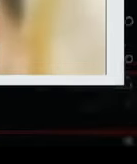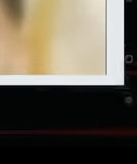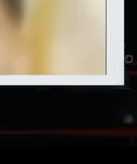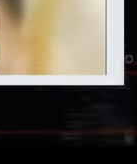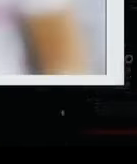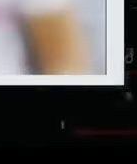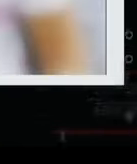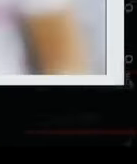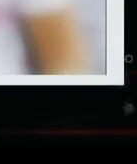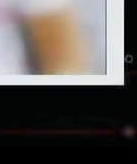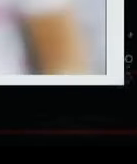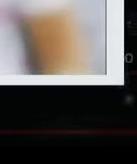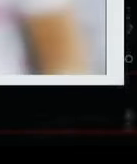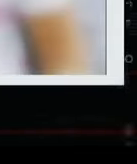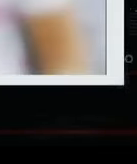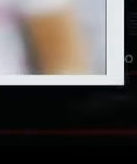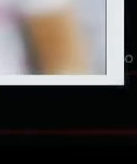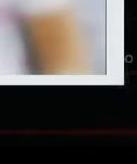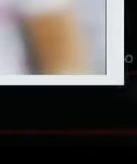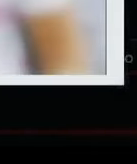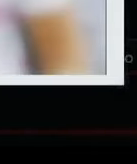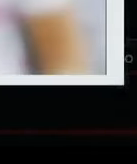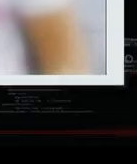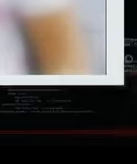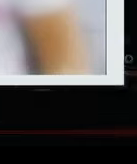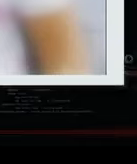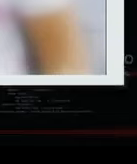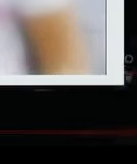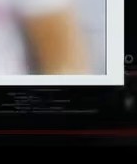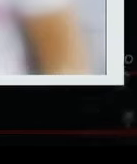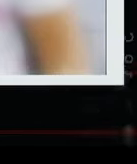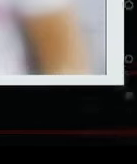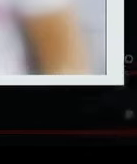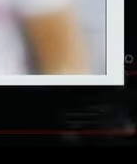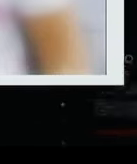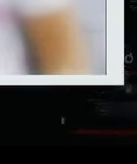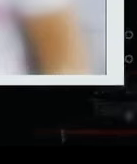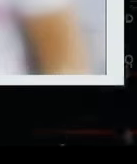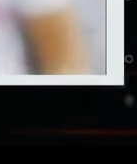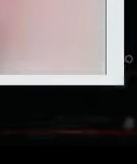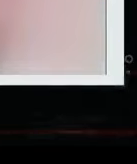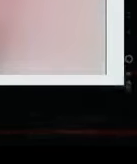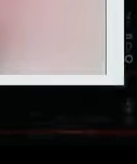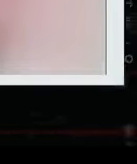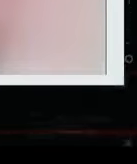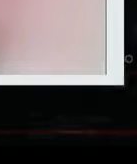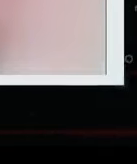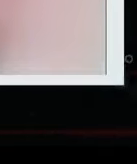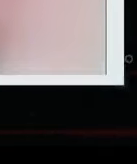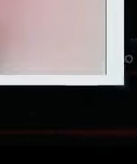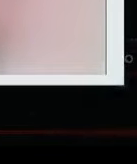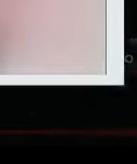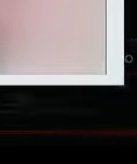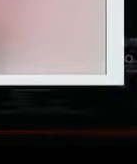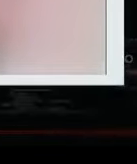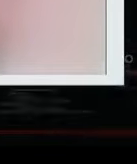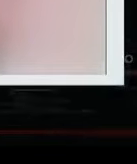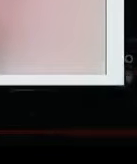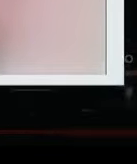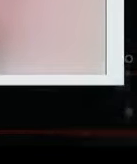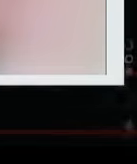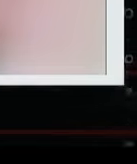supuesta desaparición. Incluso le negaron ayuda cuando se comunicó a uno de los medios que hizo viral la noticia para